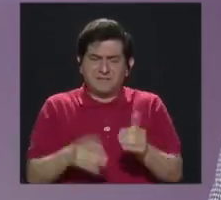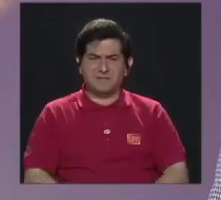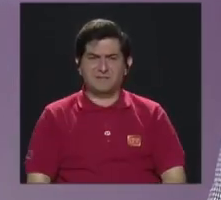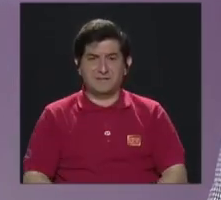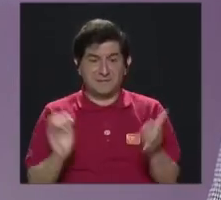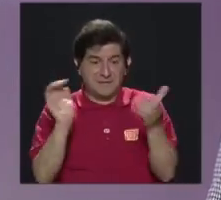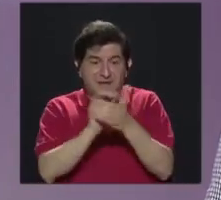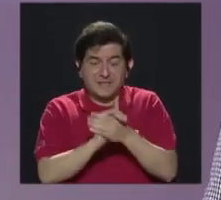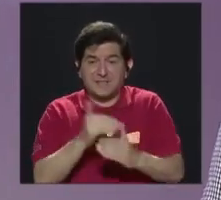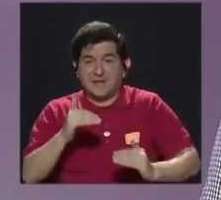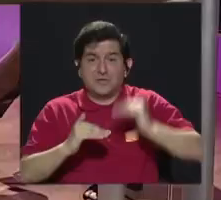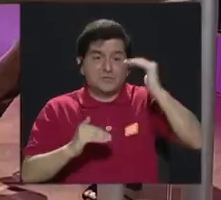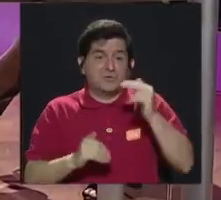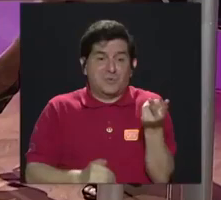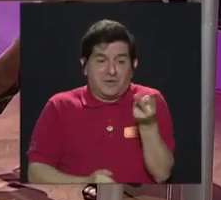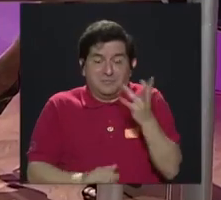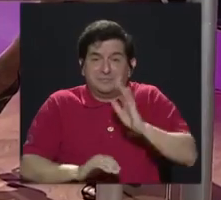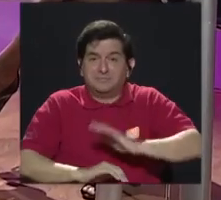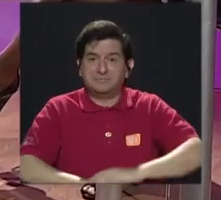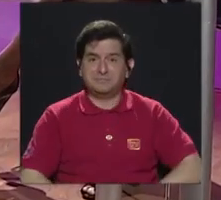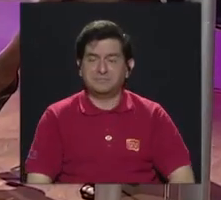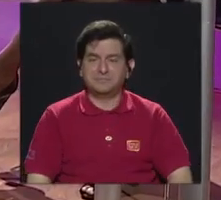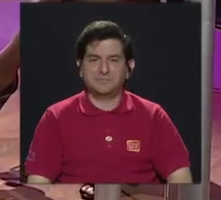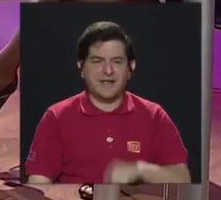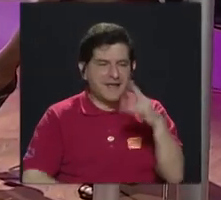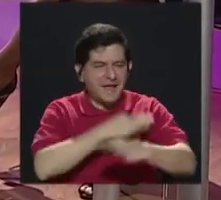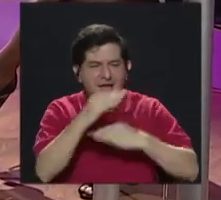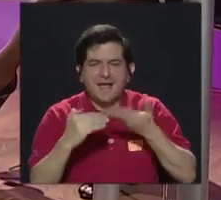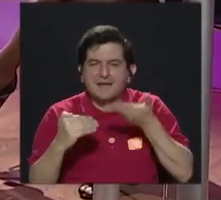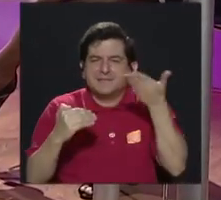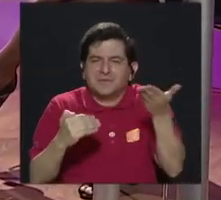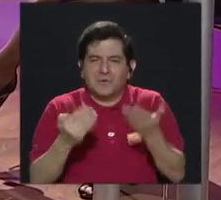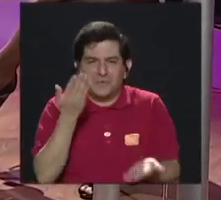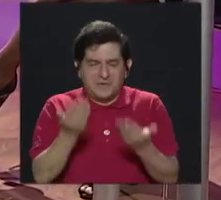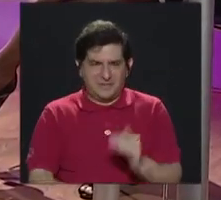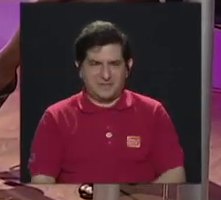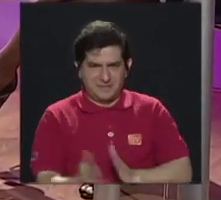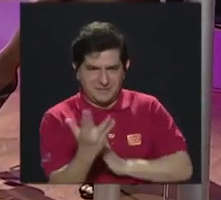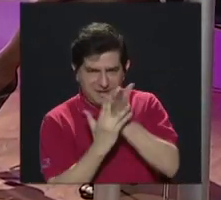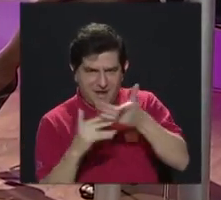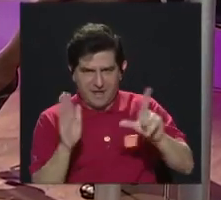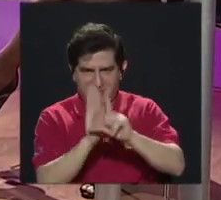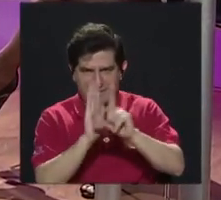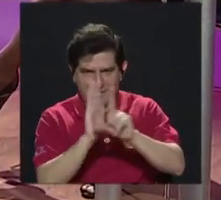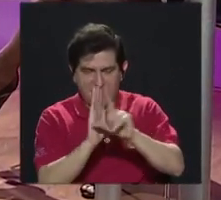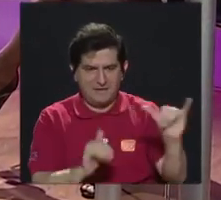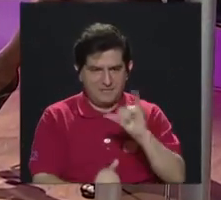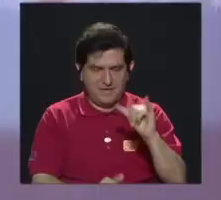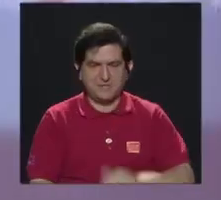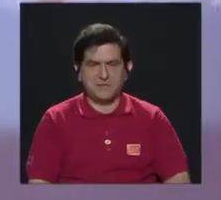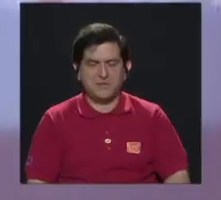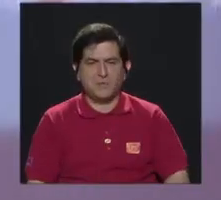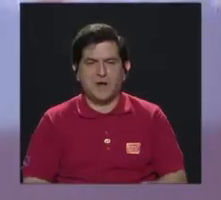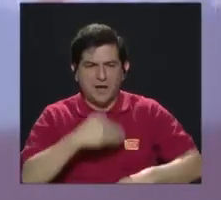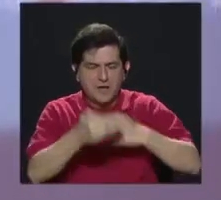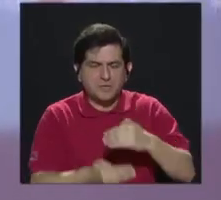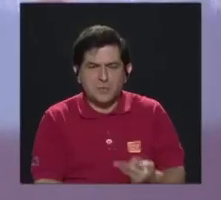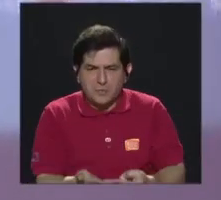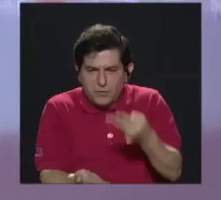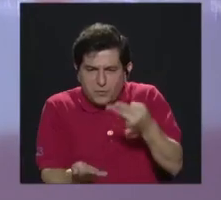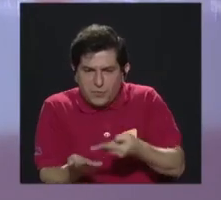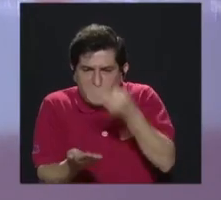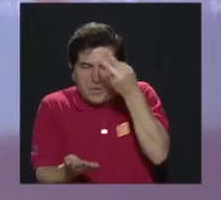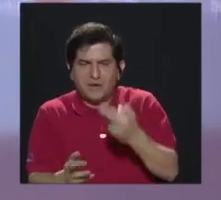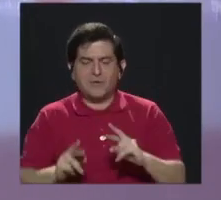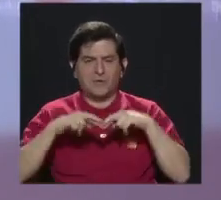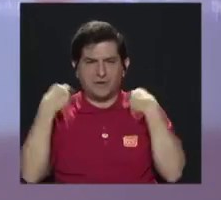más casados que ustedes. Entonces, ese tipo de cosas, a través de la ley, de las leyes, también se va validando este tipo de